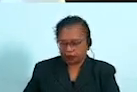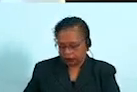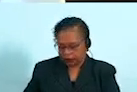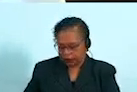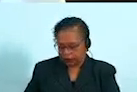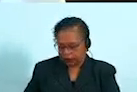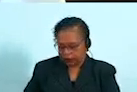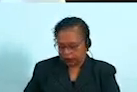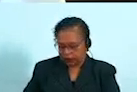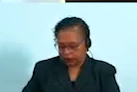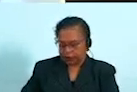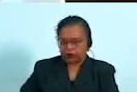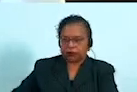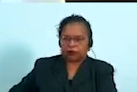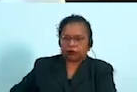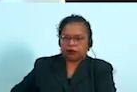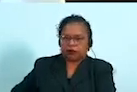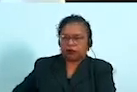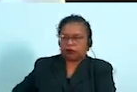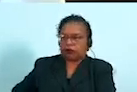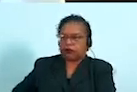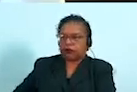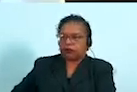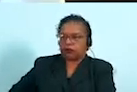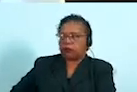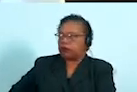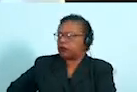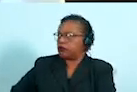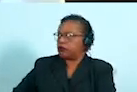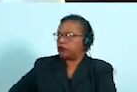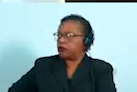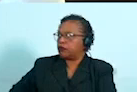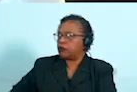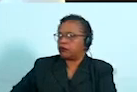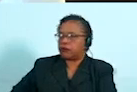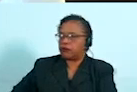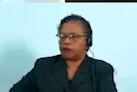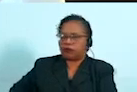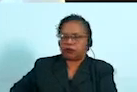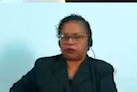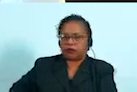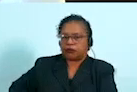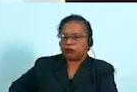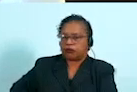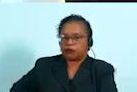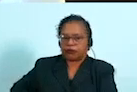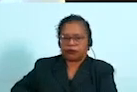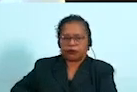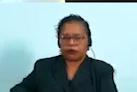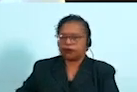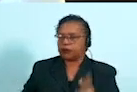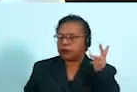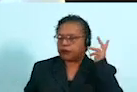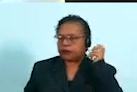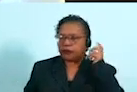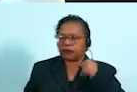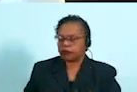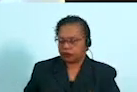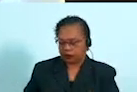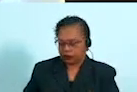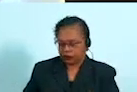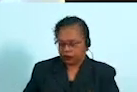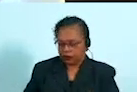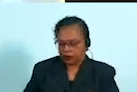la mesa. The National Presidencial, Congress los miembros of del Congreso Nacional de la